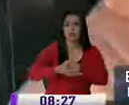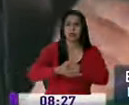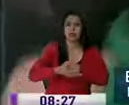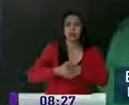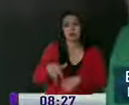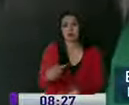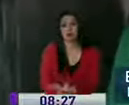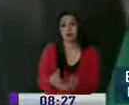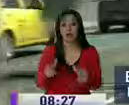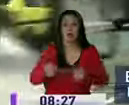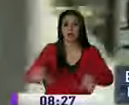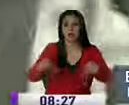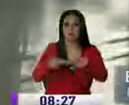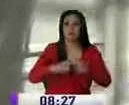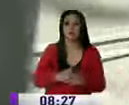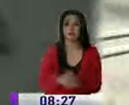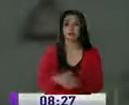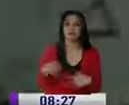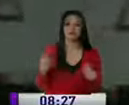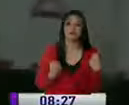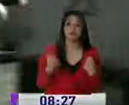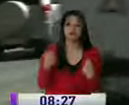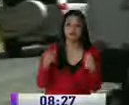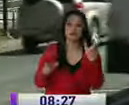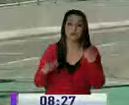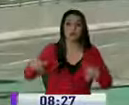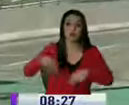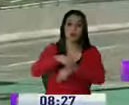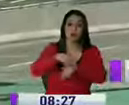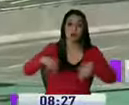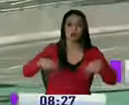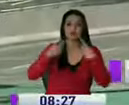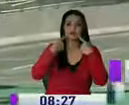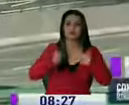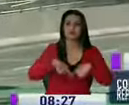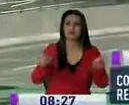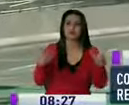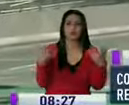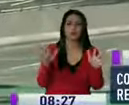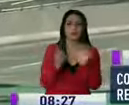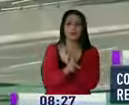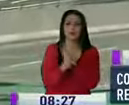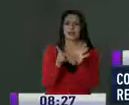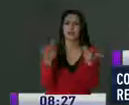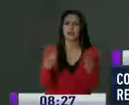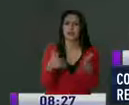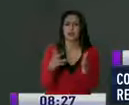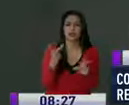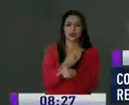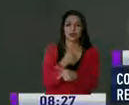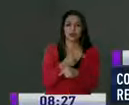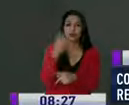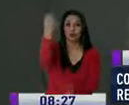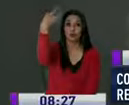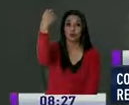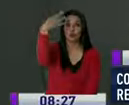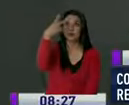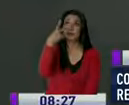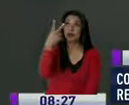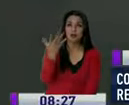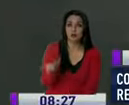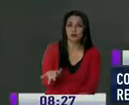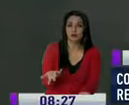aquí, en este sector. Conductores y peatones denuncian el peligro que existe en la intersección, pues sin una de las luces es difícil